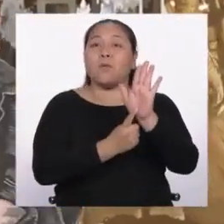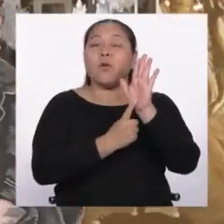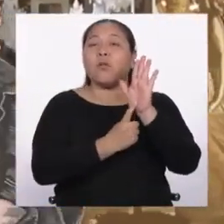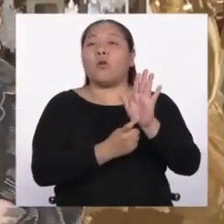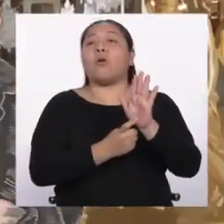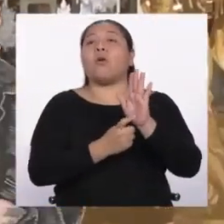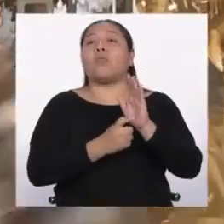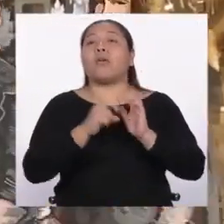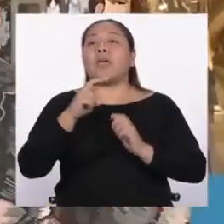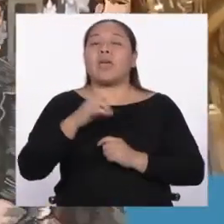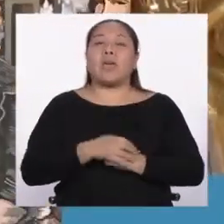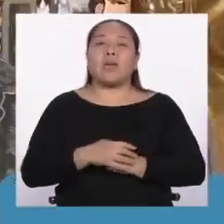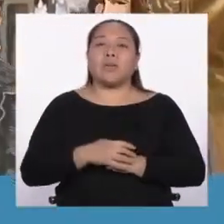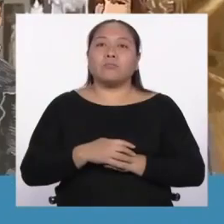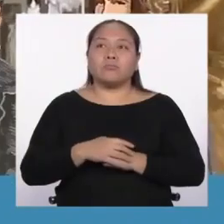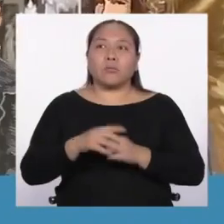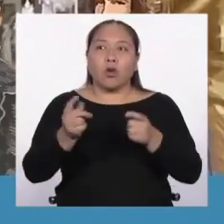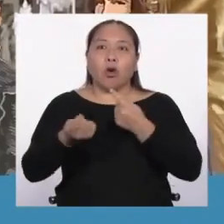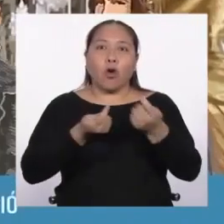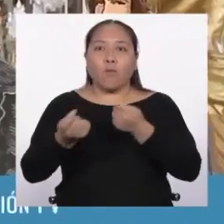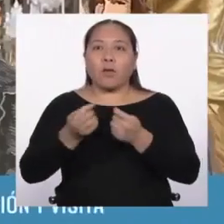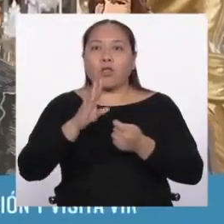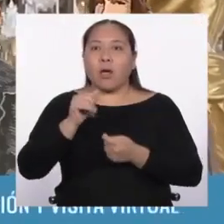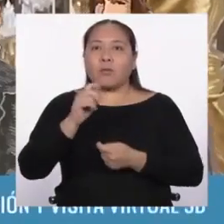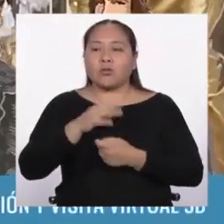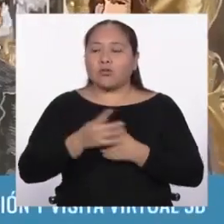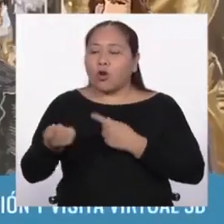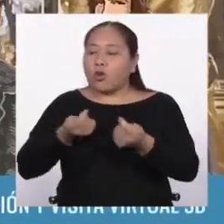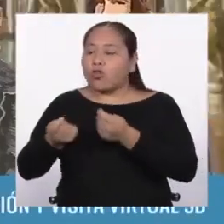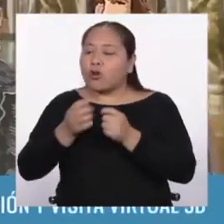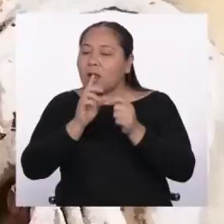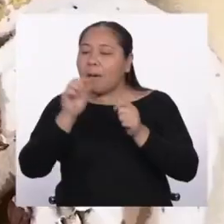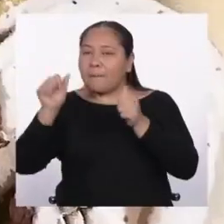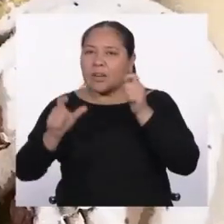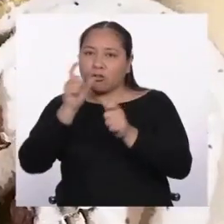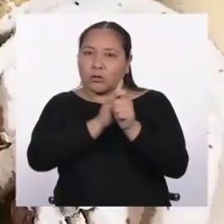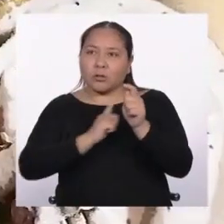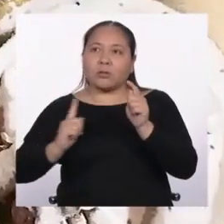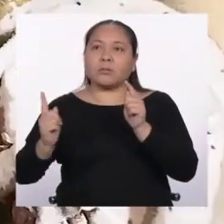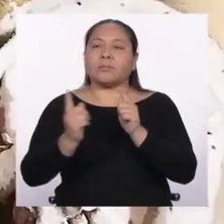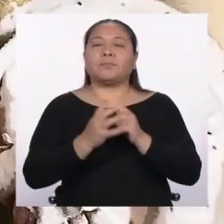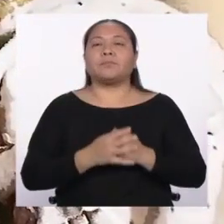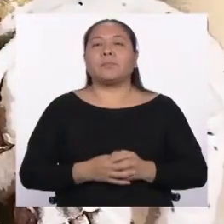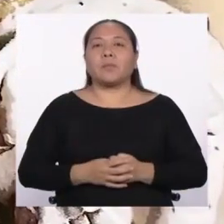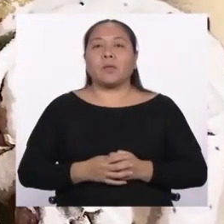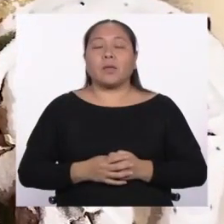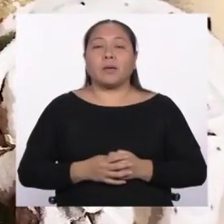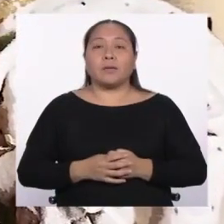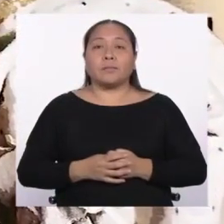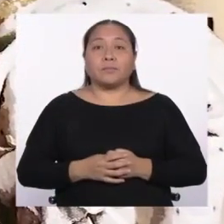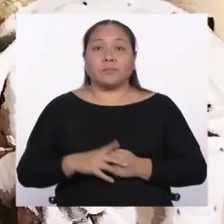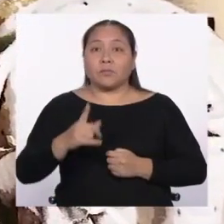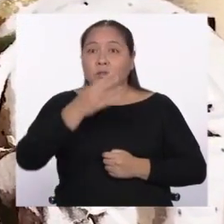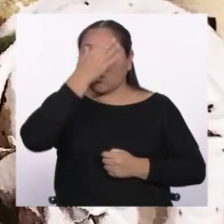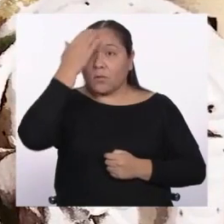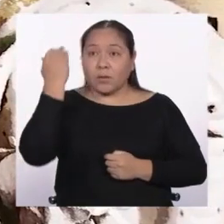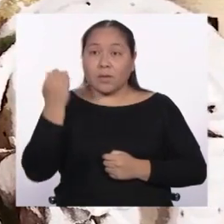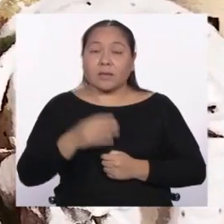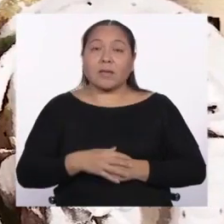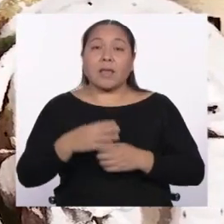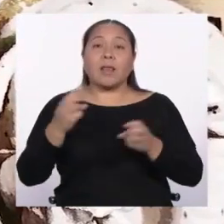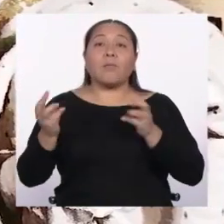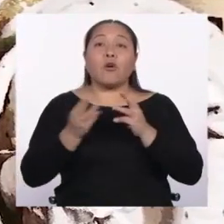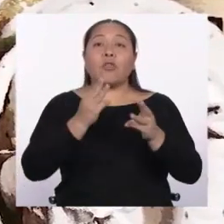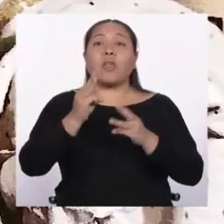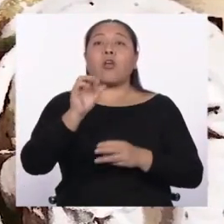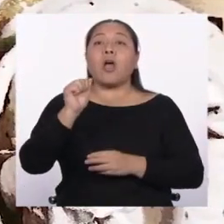fue construido para que el rey pueda tener bajo su dominio a los cortesanos. Por último, no olvides que el modelo de absolutismo